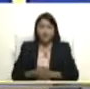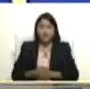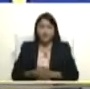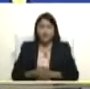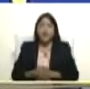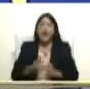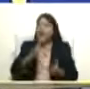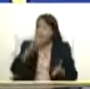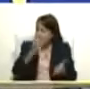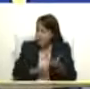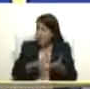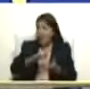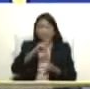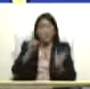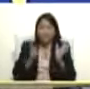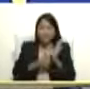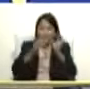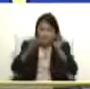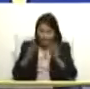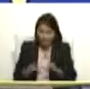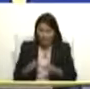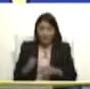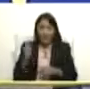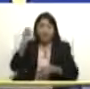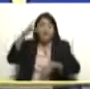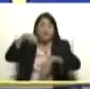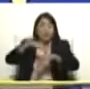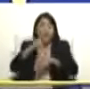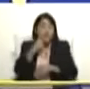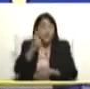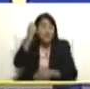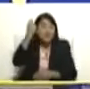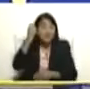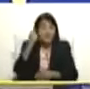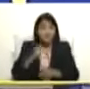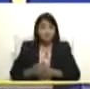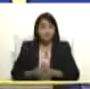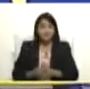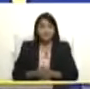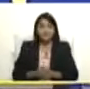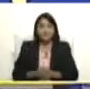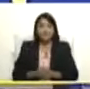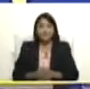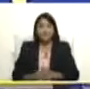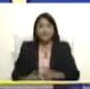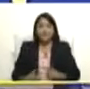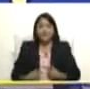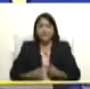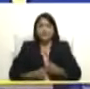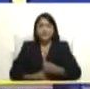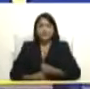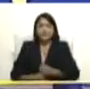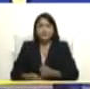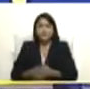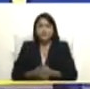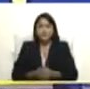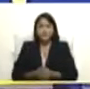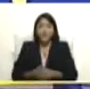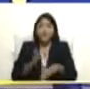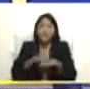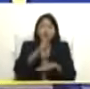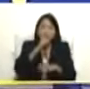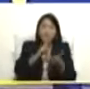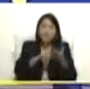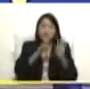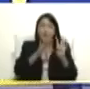por unanimidad, también un hecho inédito, único, porque el referéndum que convocamos en el